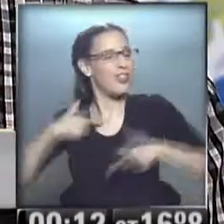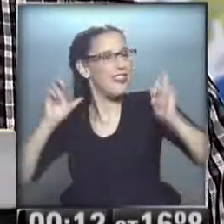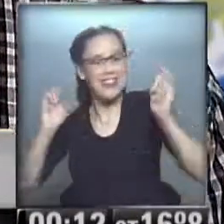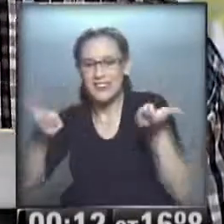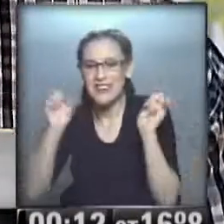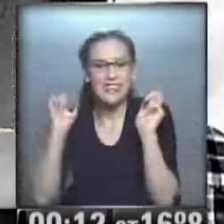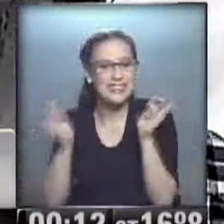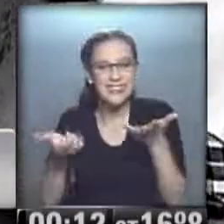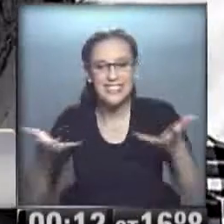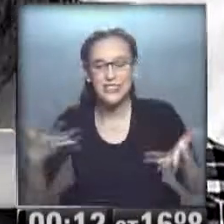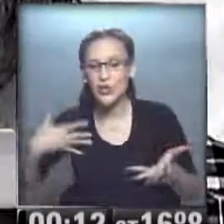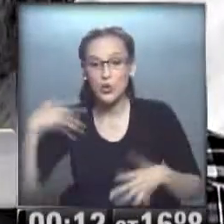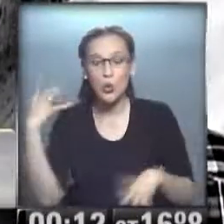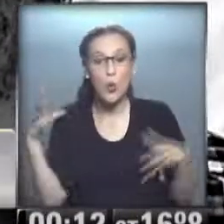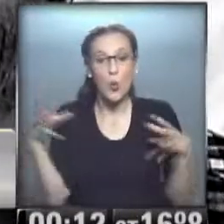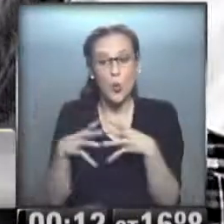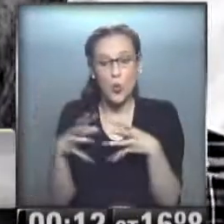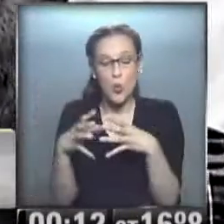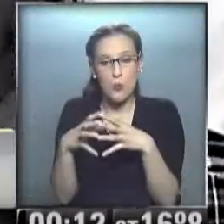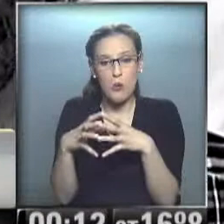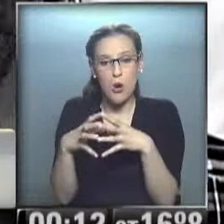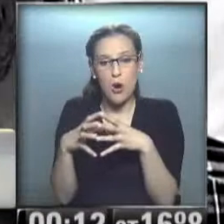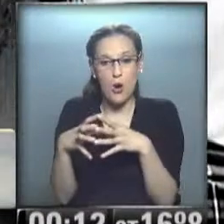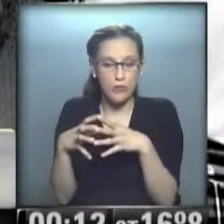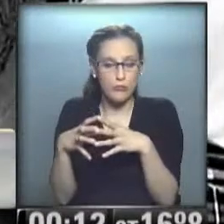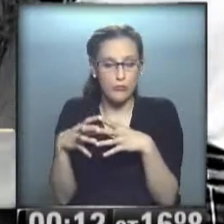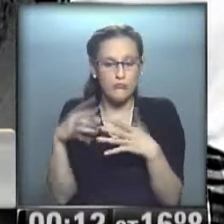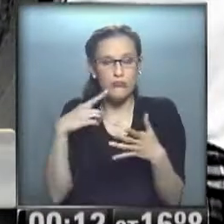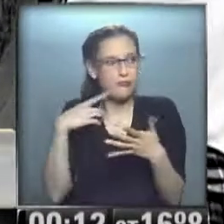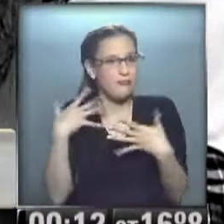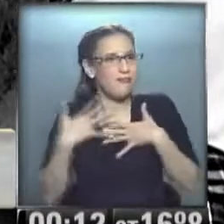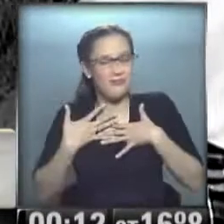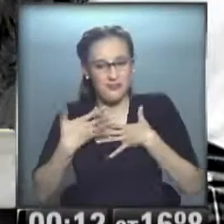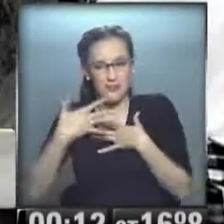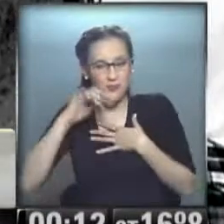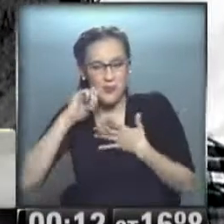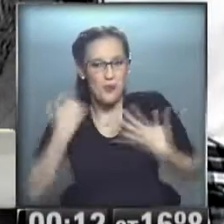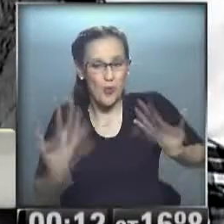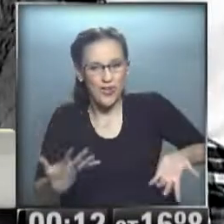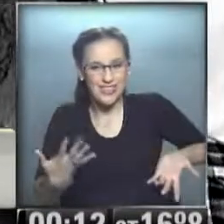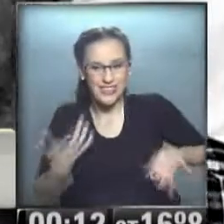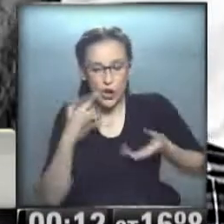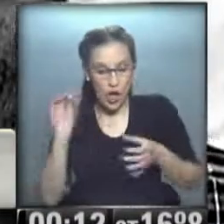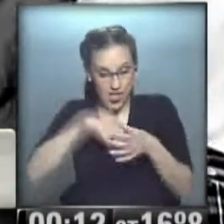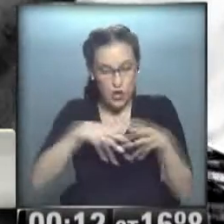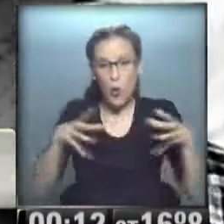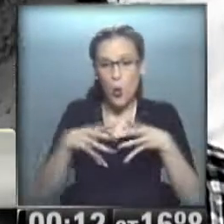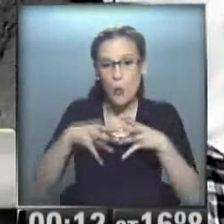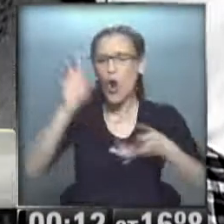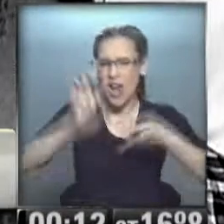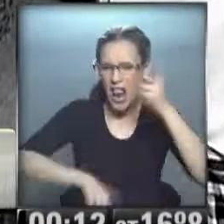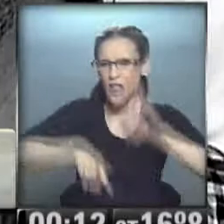somos un grupo como que generamos una empatía hacia dentro de la banda,